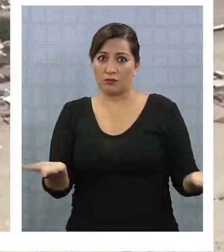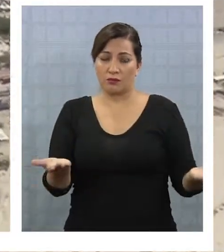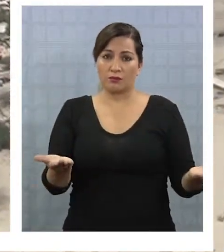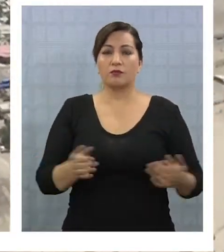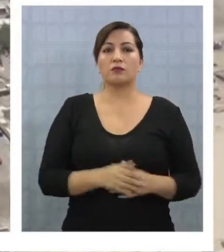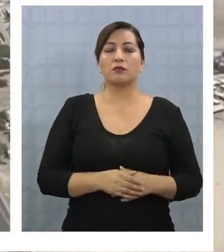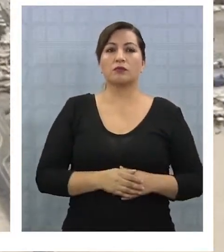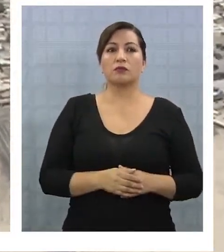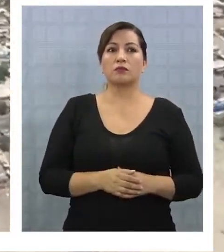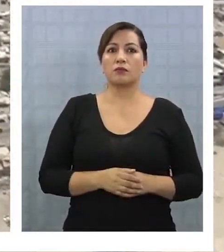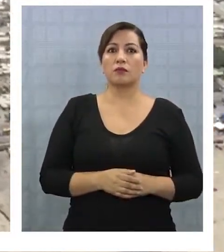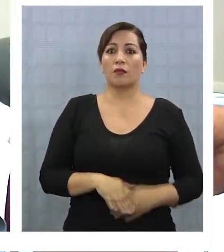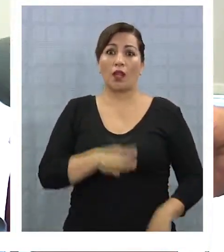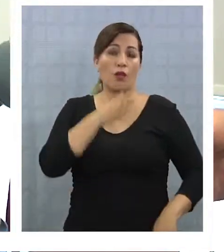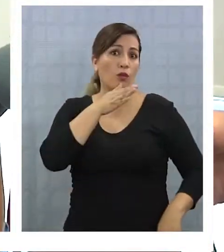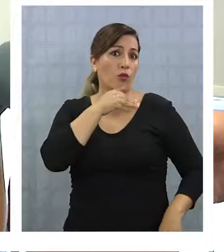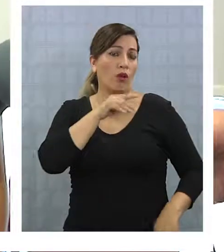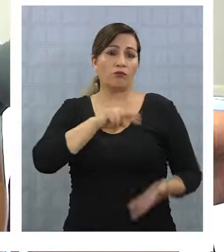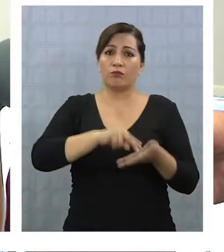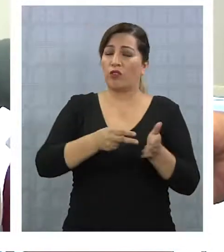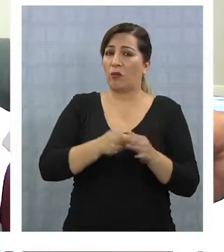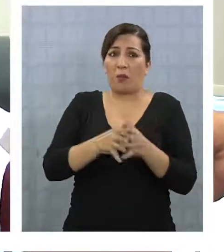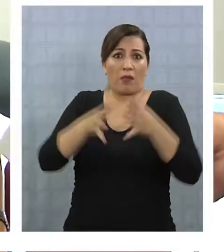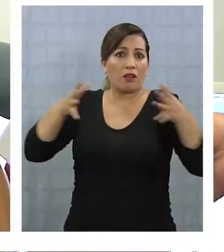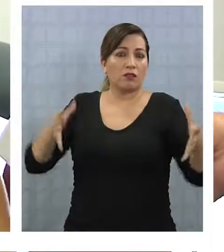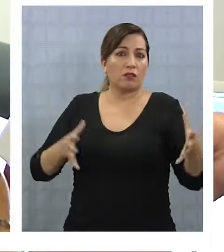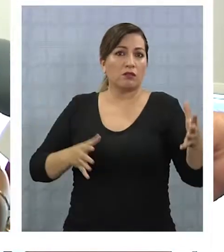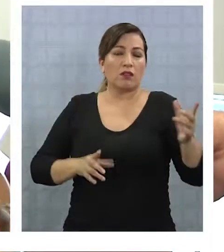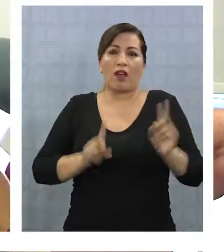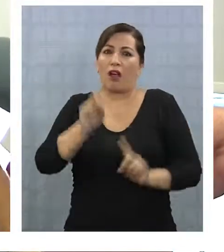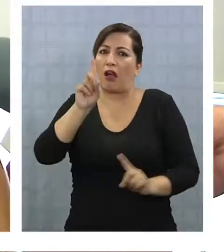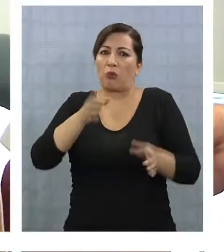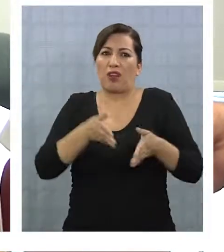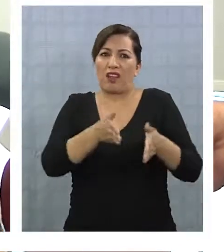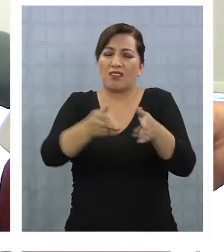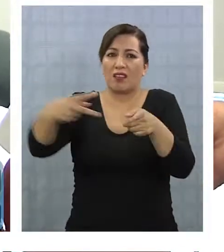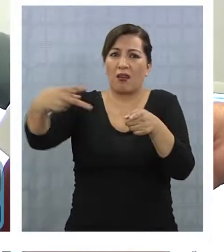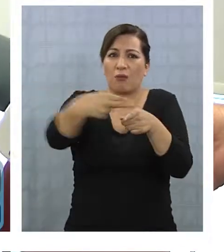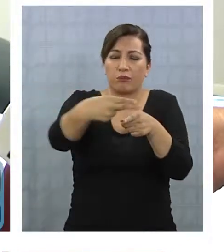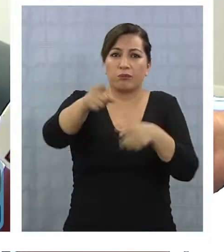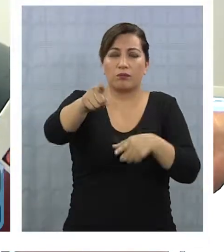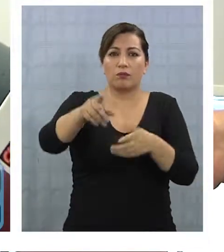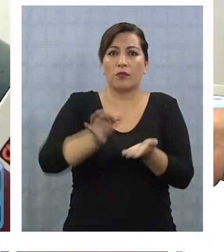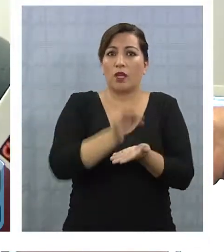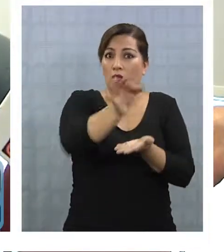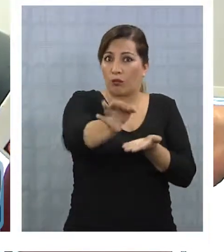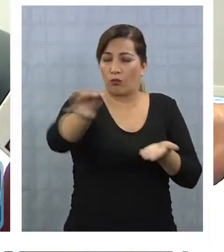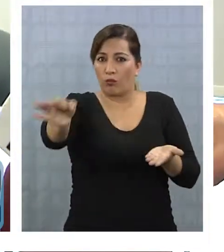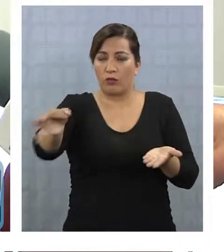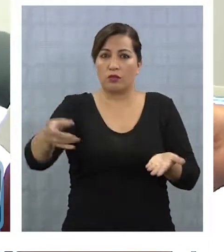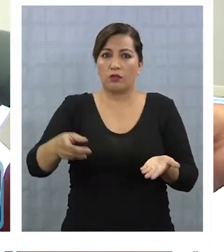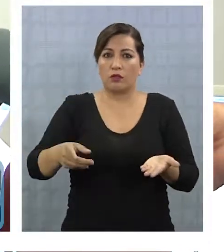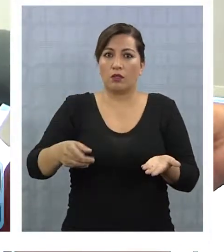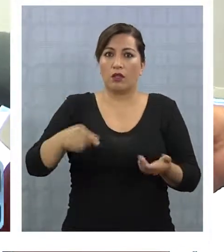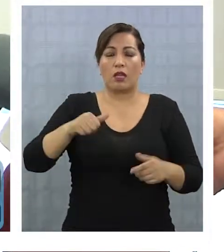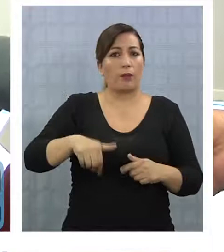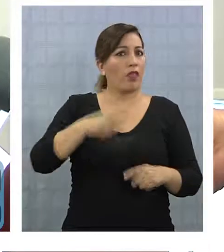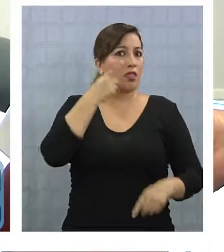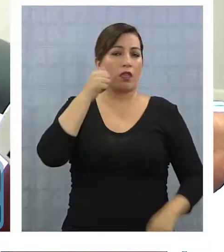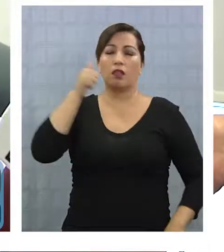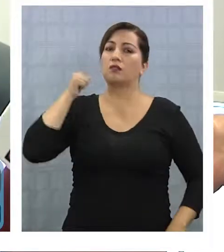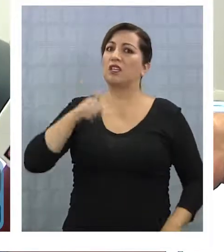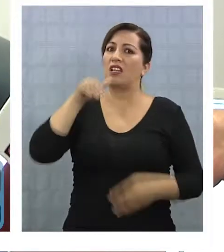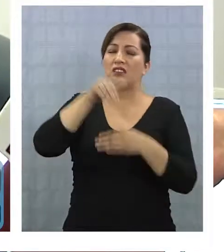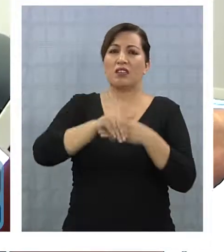positivos. Habíamos tenido dificultades mayores, salvo alguna interrupción de carretera en el interior de nuestra provincia, pero ya el